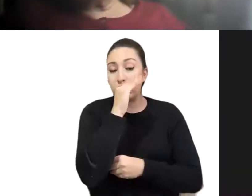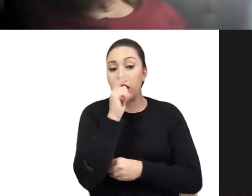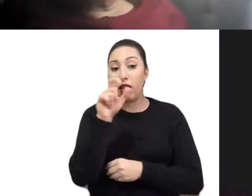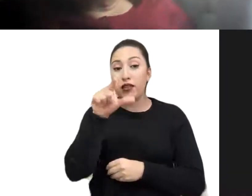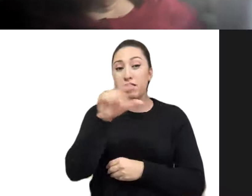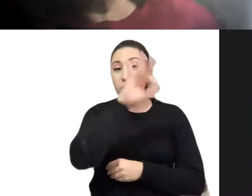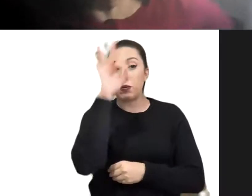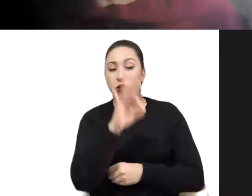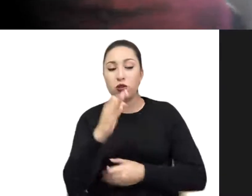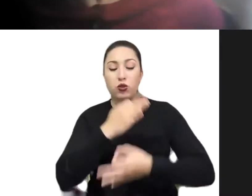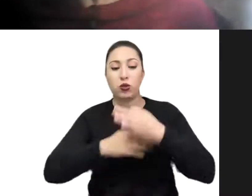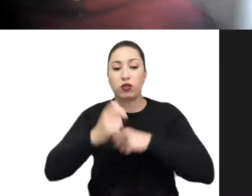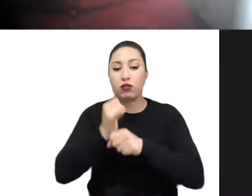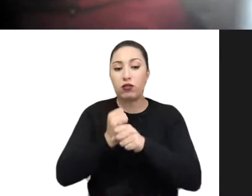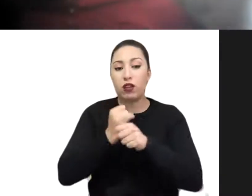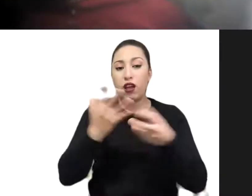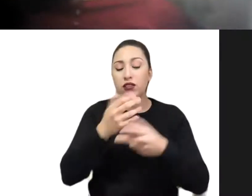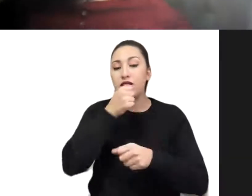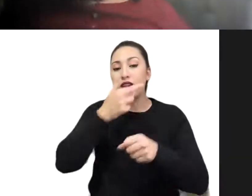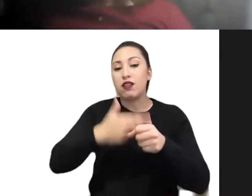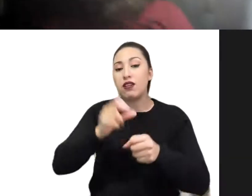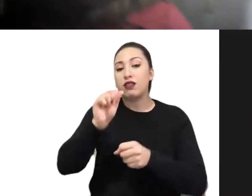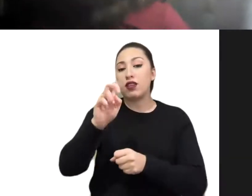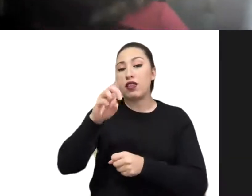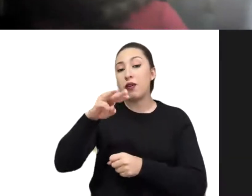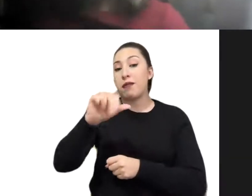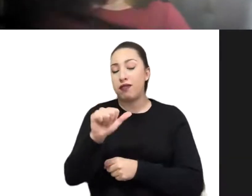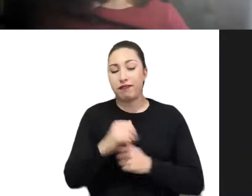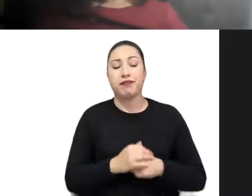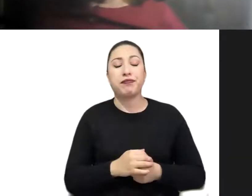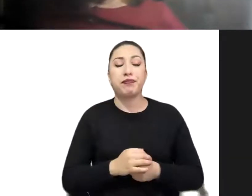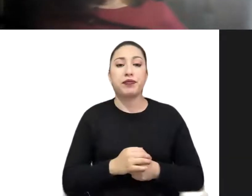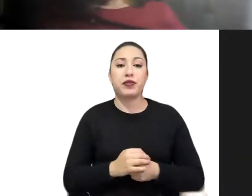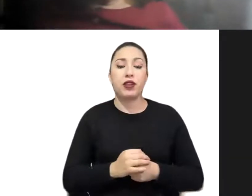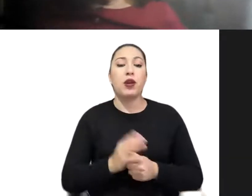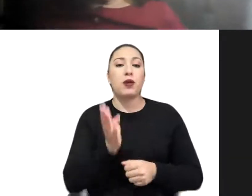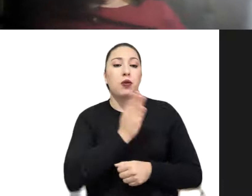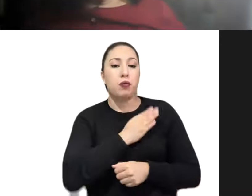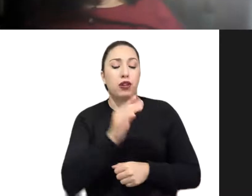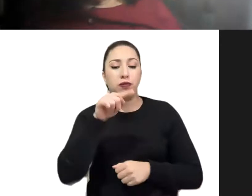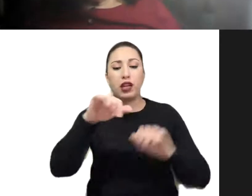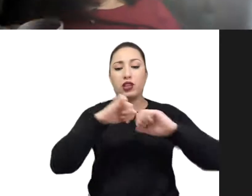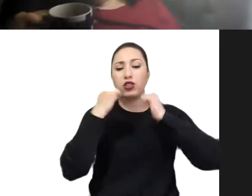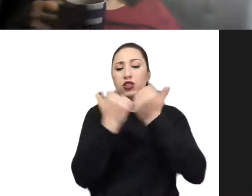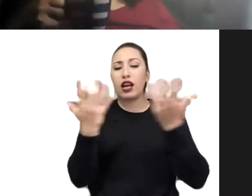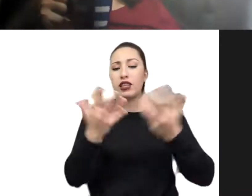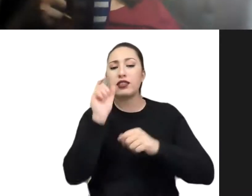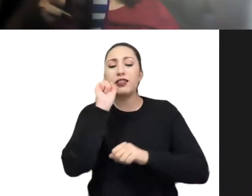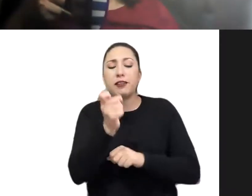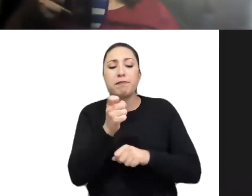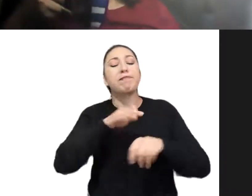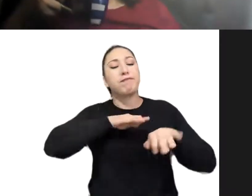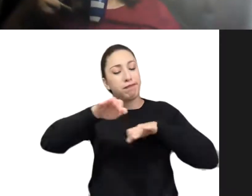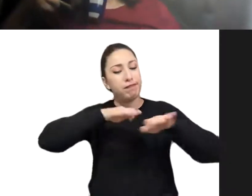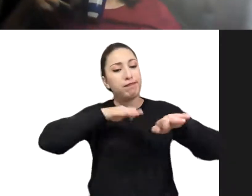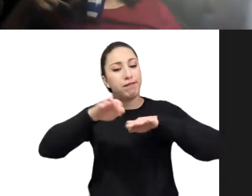según datos de la propia SEDEMA de 2015. Entonces, ¿qué hemos hecho? Nosotros hemos estado desde Greenpeace trabajando en cuestiones